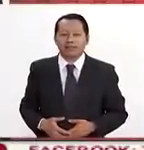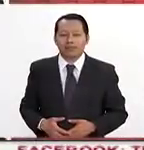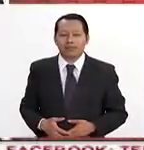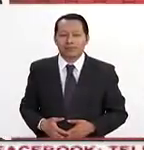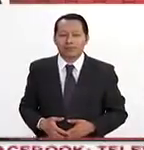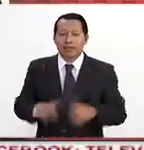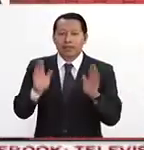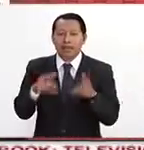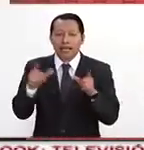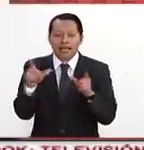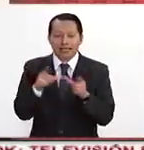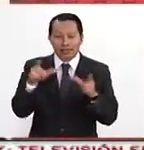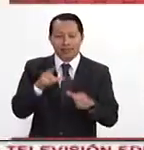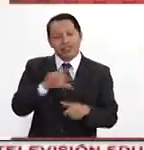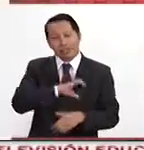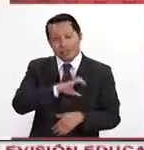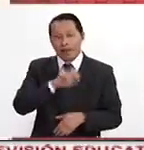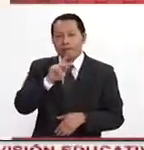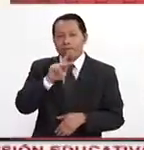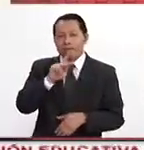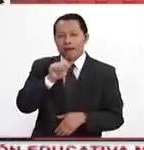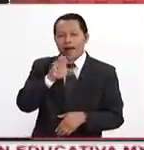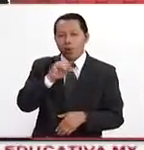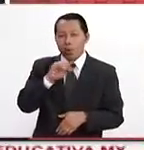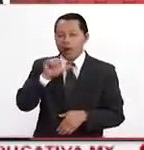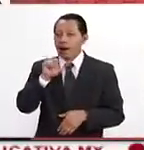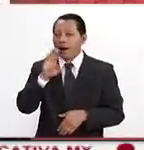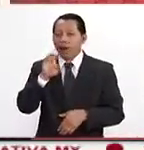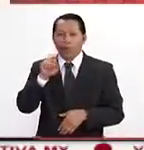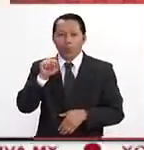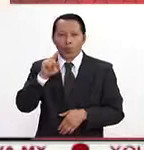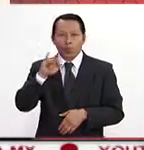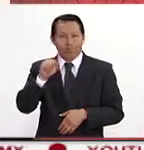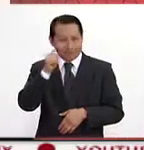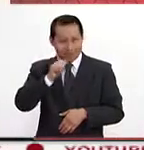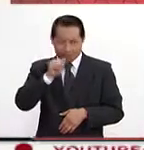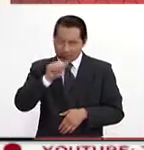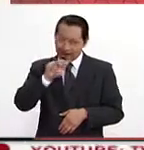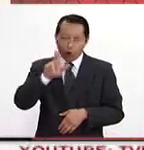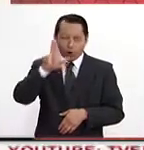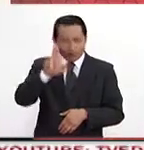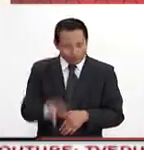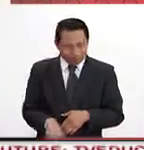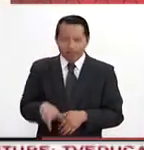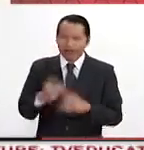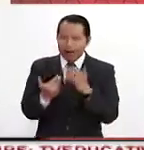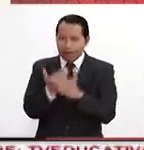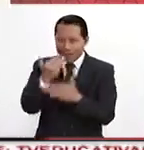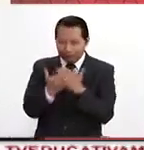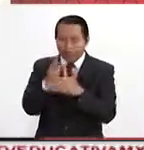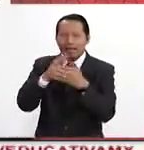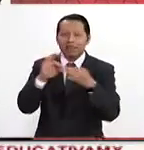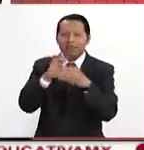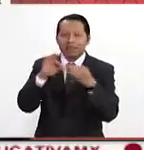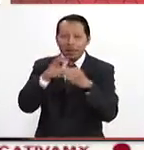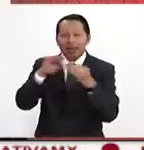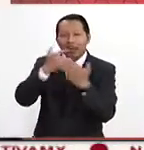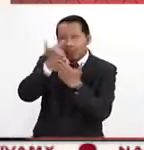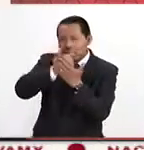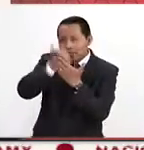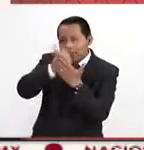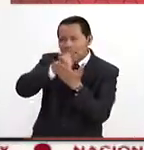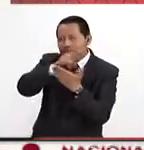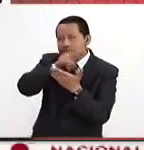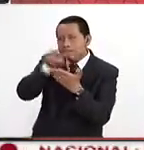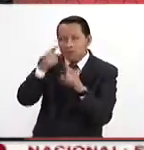y ya está listo nuestro querido papá abundis como cada martes como cada mañana de martes para hablar sobre sus estudios sobre sus estadísticas